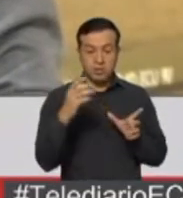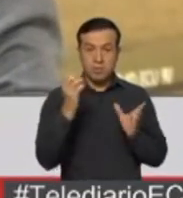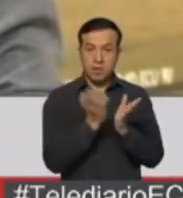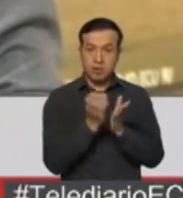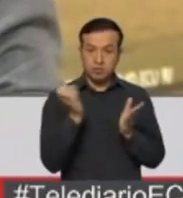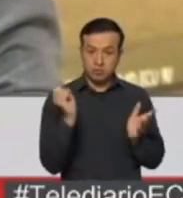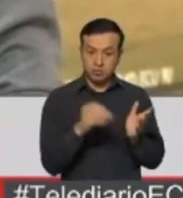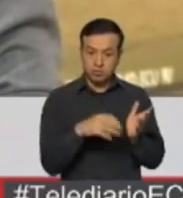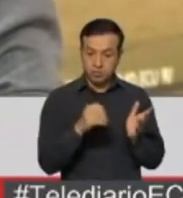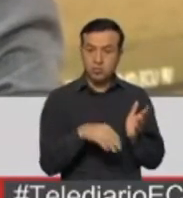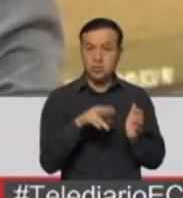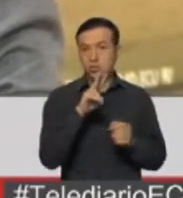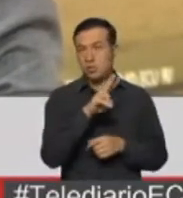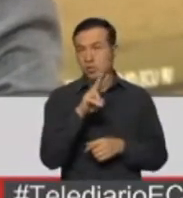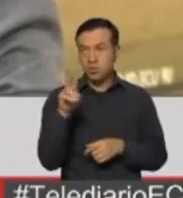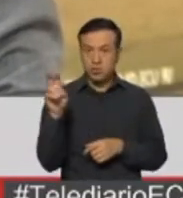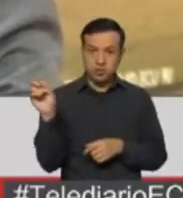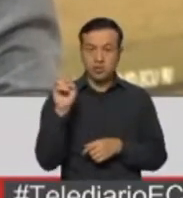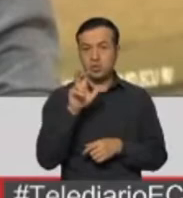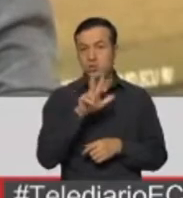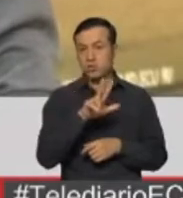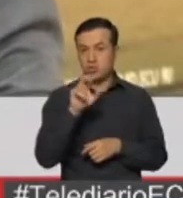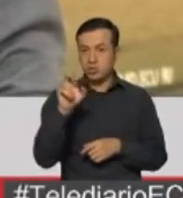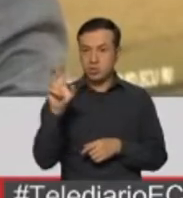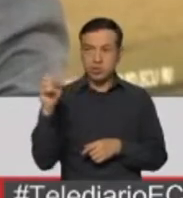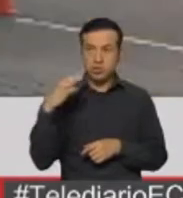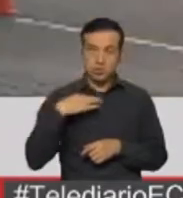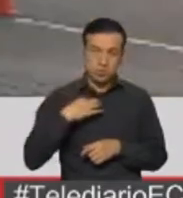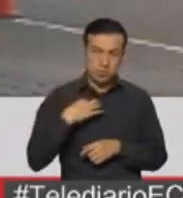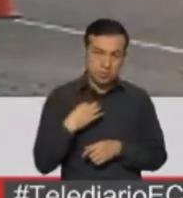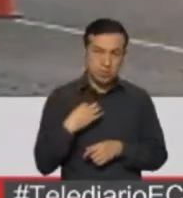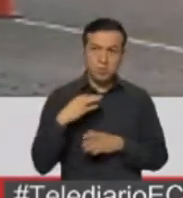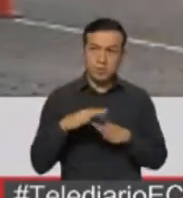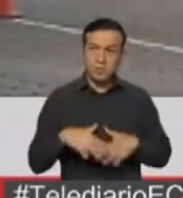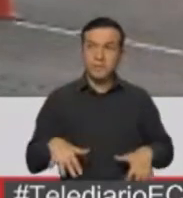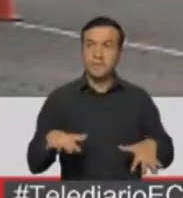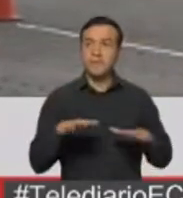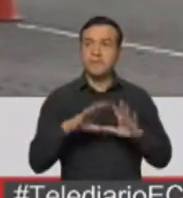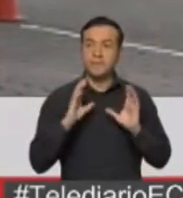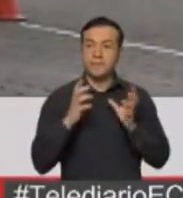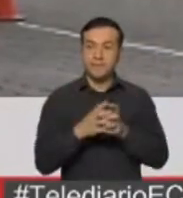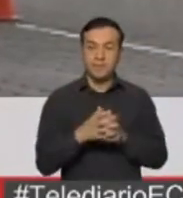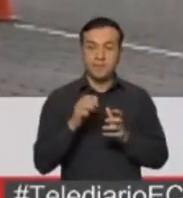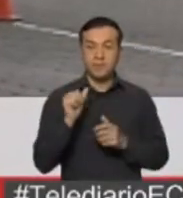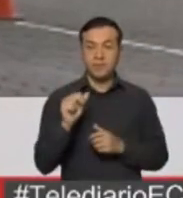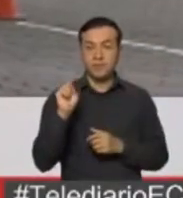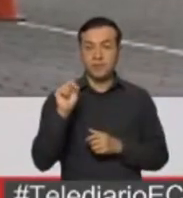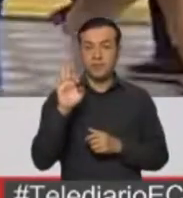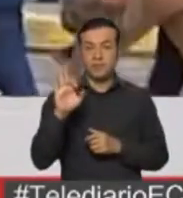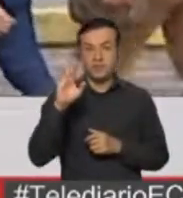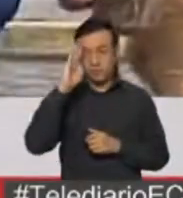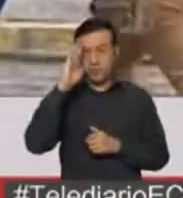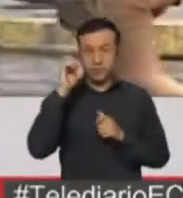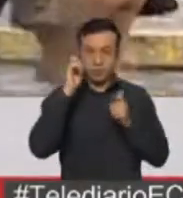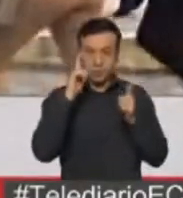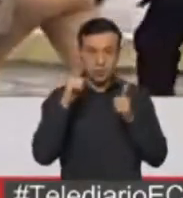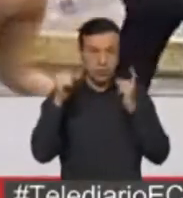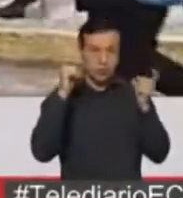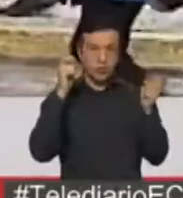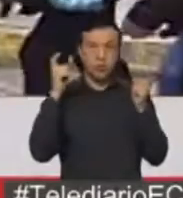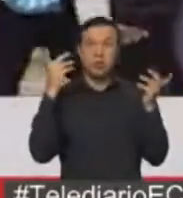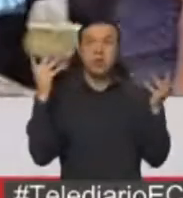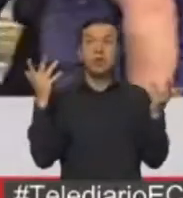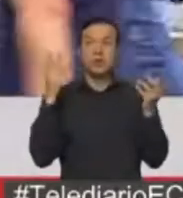tener entre 200 y 300 voluntarios. Mientras que la Agencia Nacional de Tránsito anunció un estricto control en